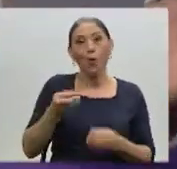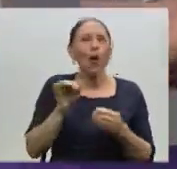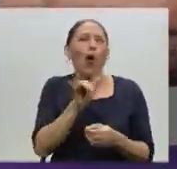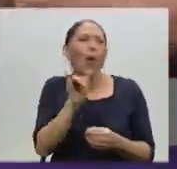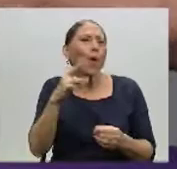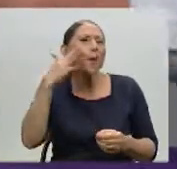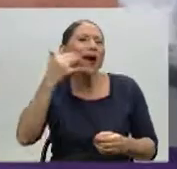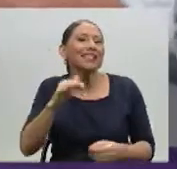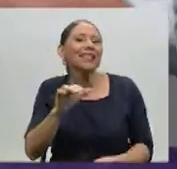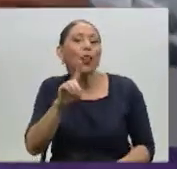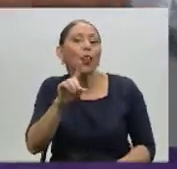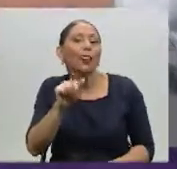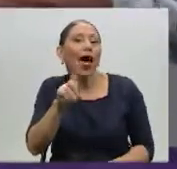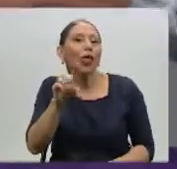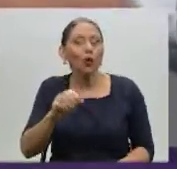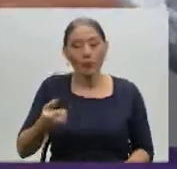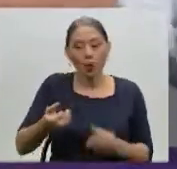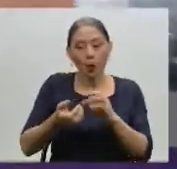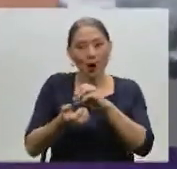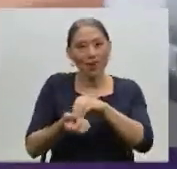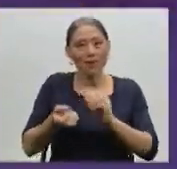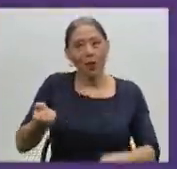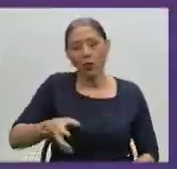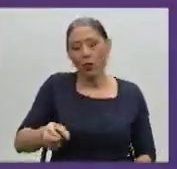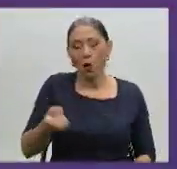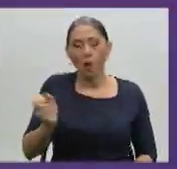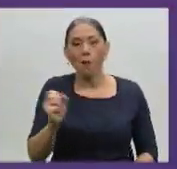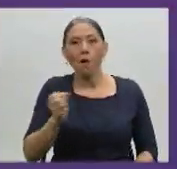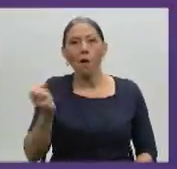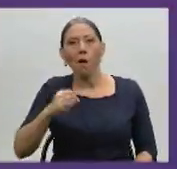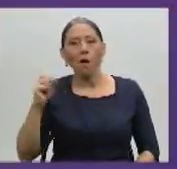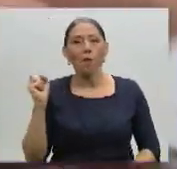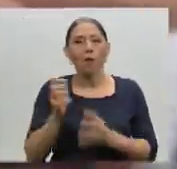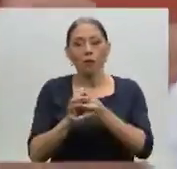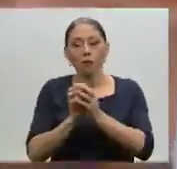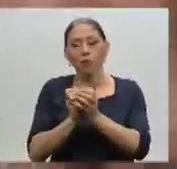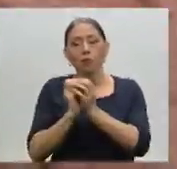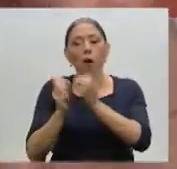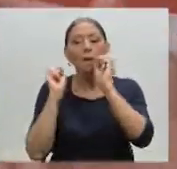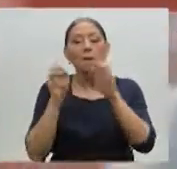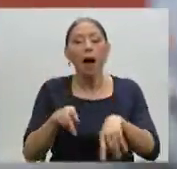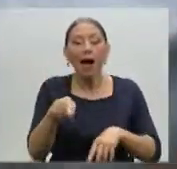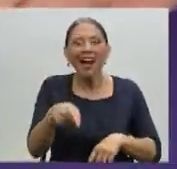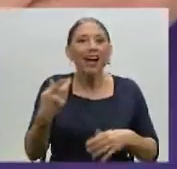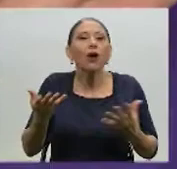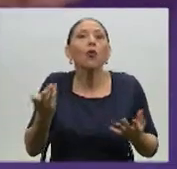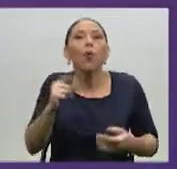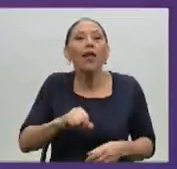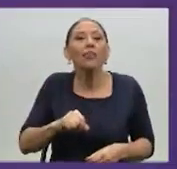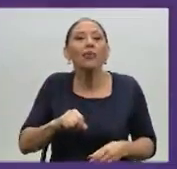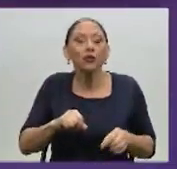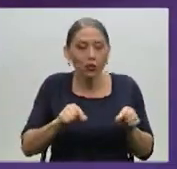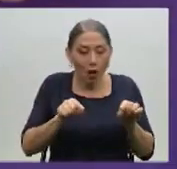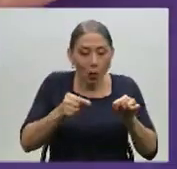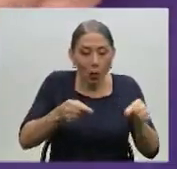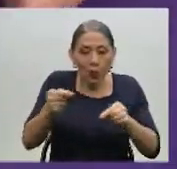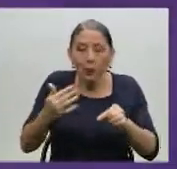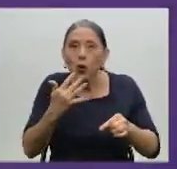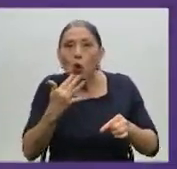ver, es como si fuera un dado. Tiramos así y a ver cuántos salieron.